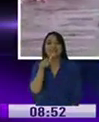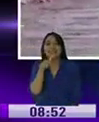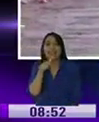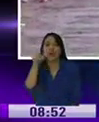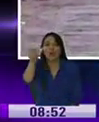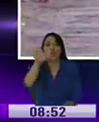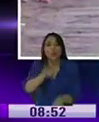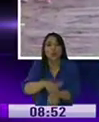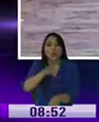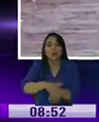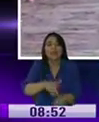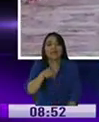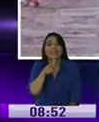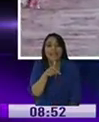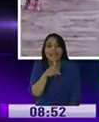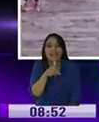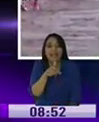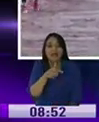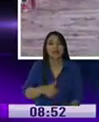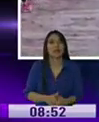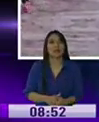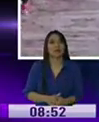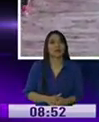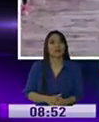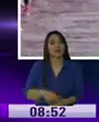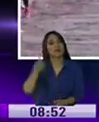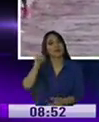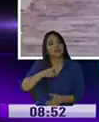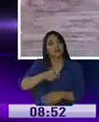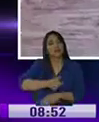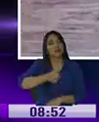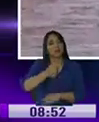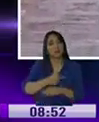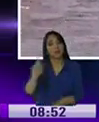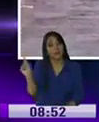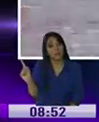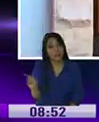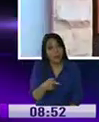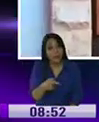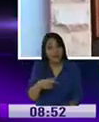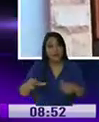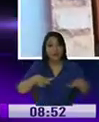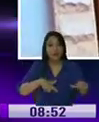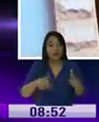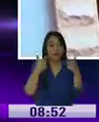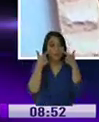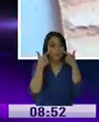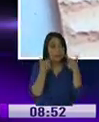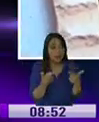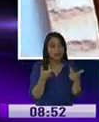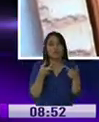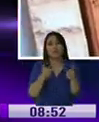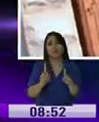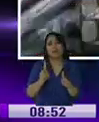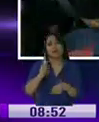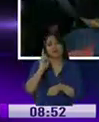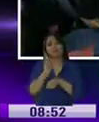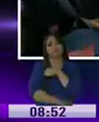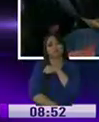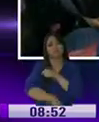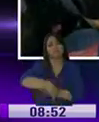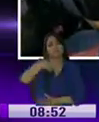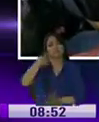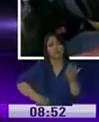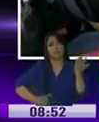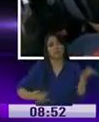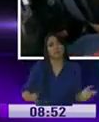directo. Pero no así lo que te se dijo necesita, ese vecino. Se necesita que las autoridades vayan al sector, se den una vuelta y también hagan pongan valer orden nuestro dinero. Porque ahora, no